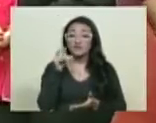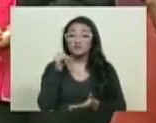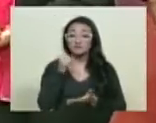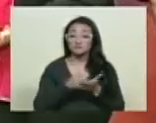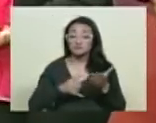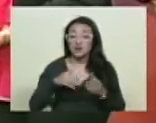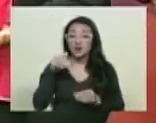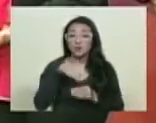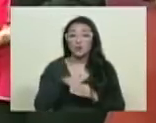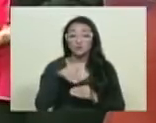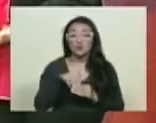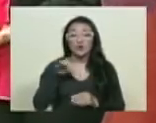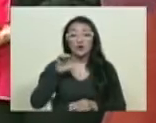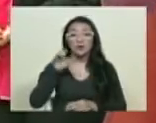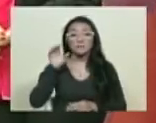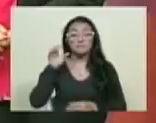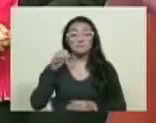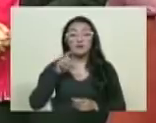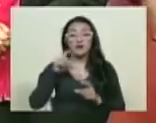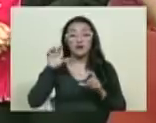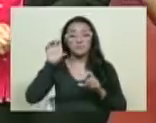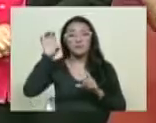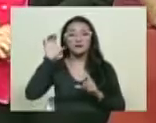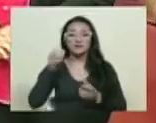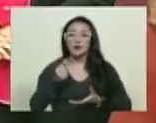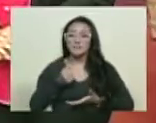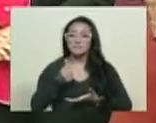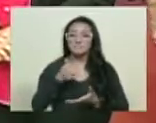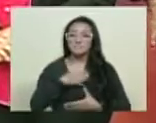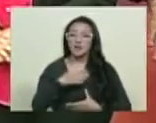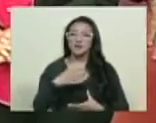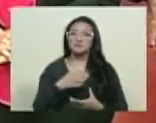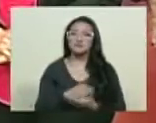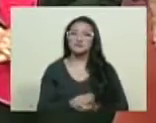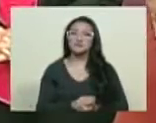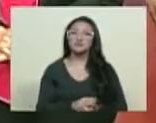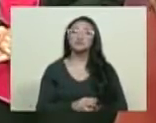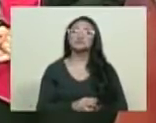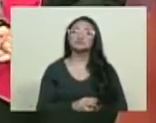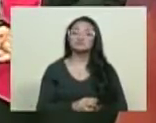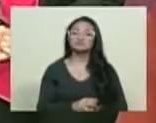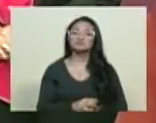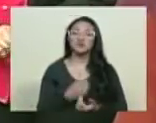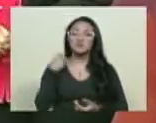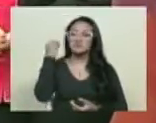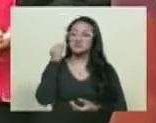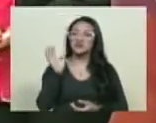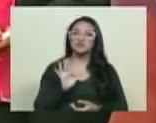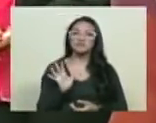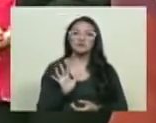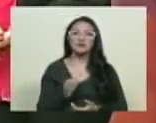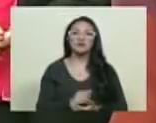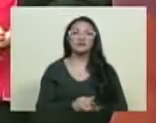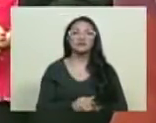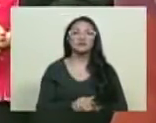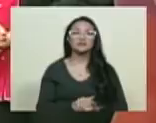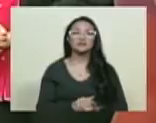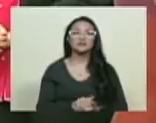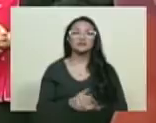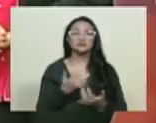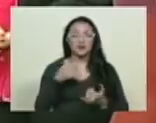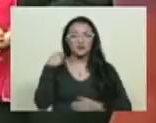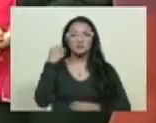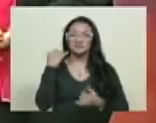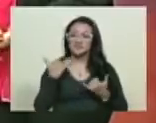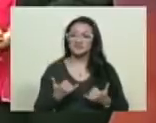carne de la patria tenga un premio de la república mala idea no es no lo había pensado ahorita mismo muy pensando en